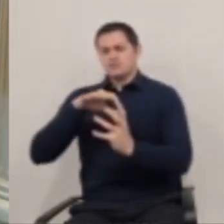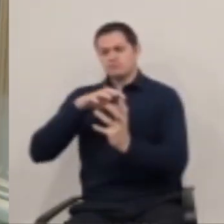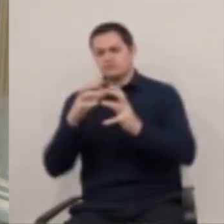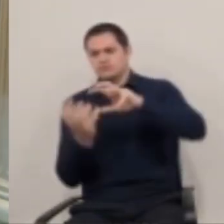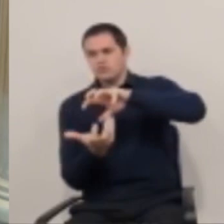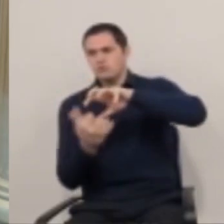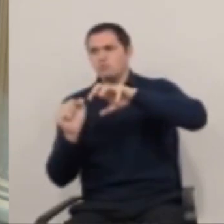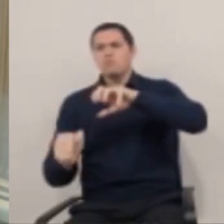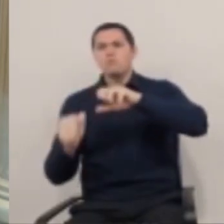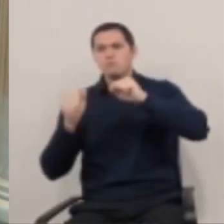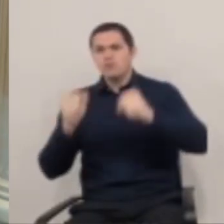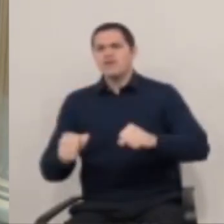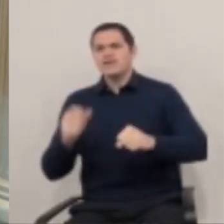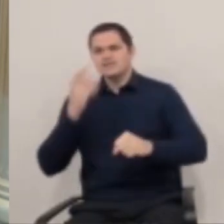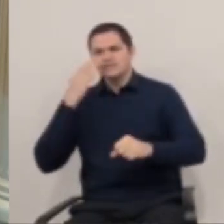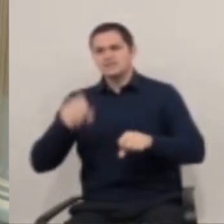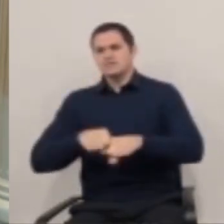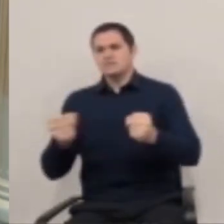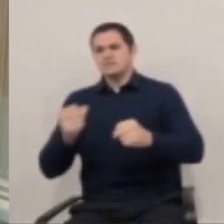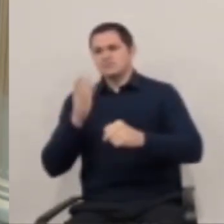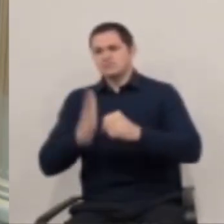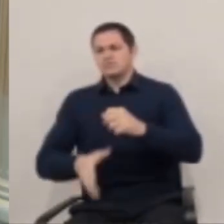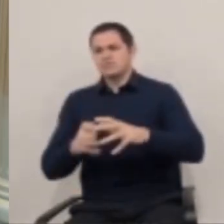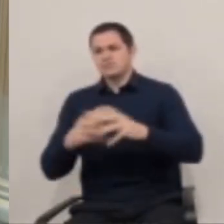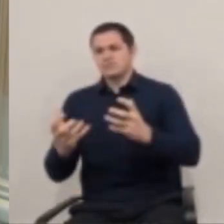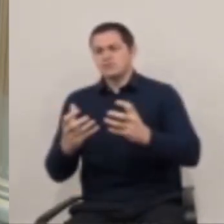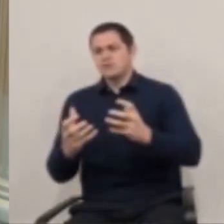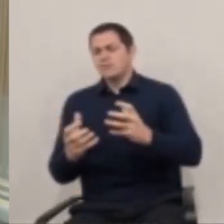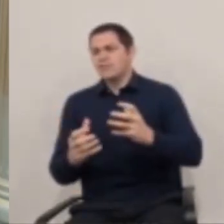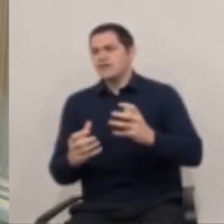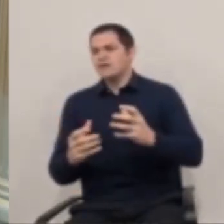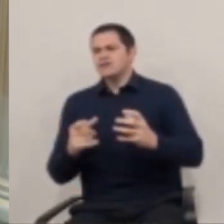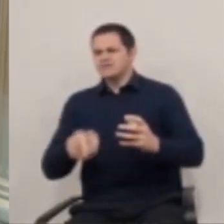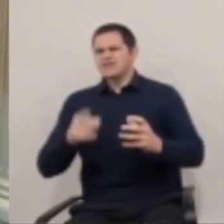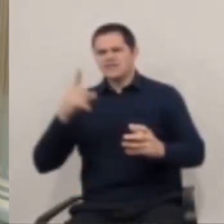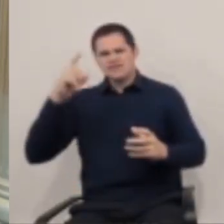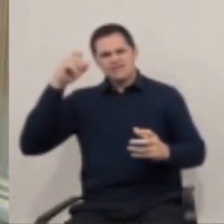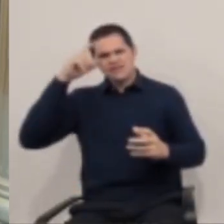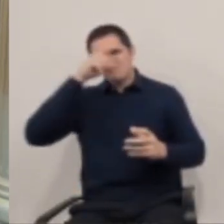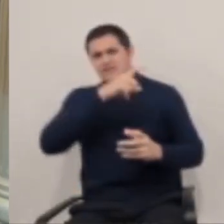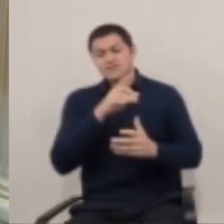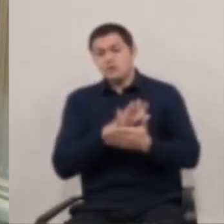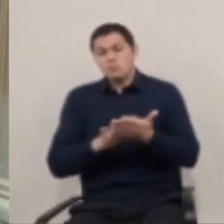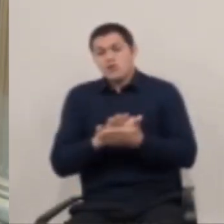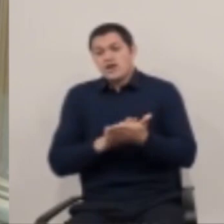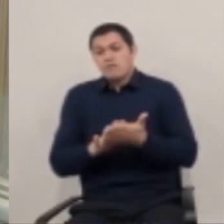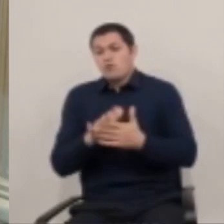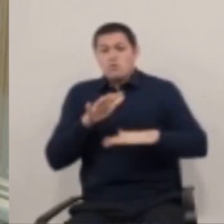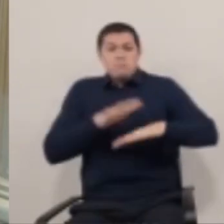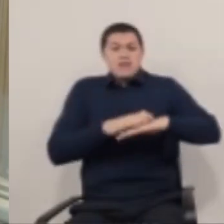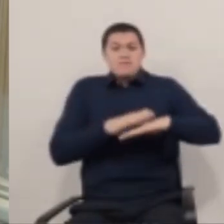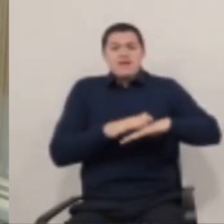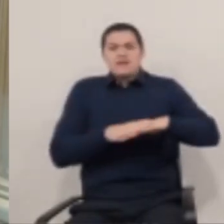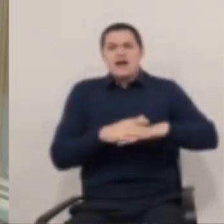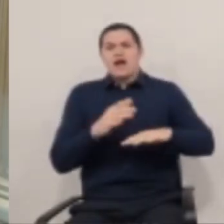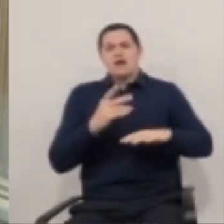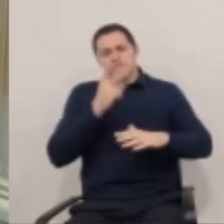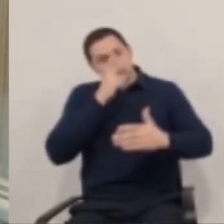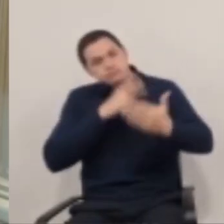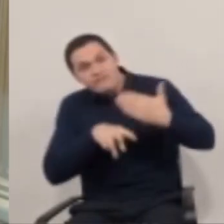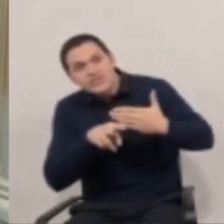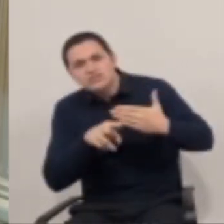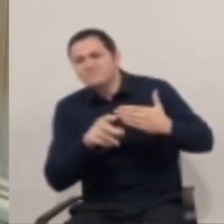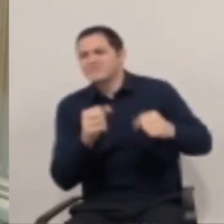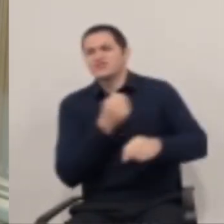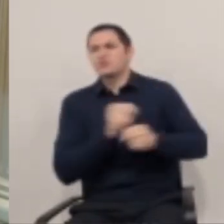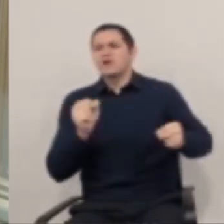romperla, evertir una esfera, se llama este efecto, difícilmente podría haber sido realizada por un matemático con visión, puesto que se requería